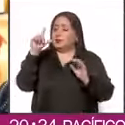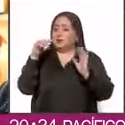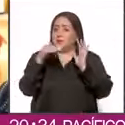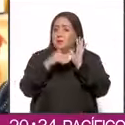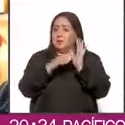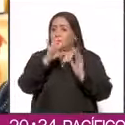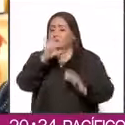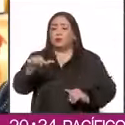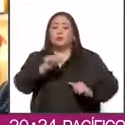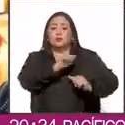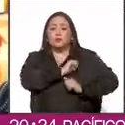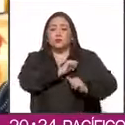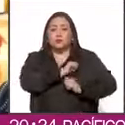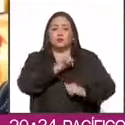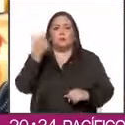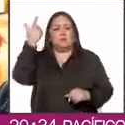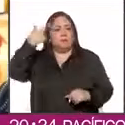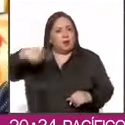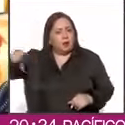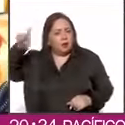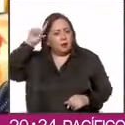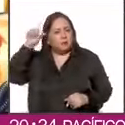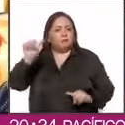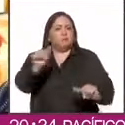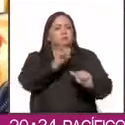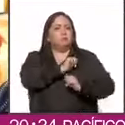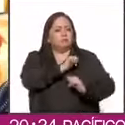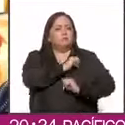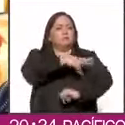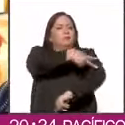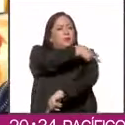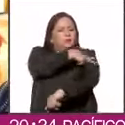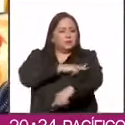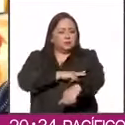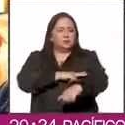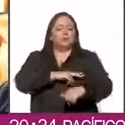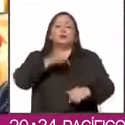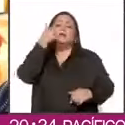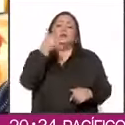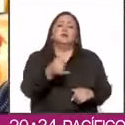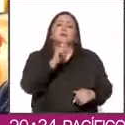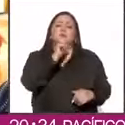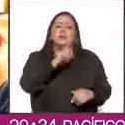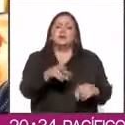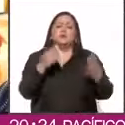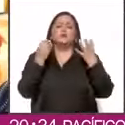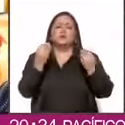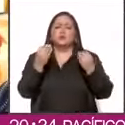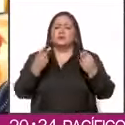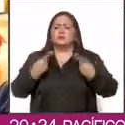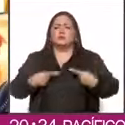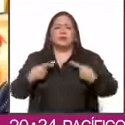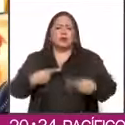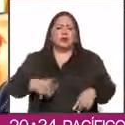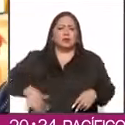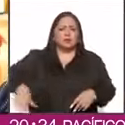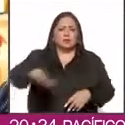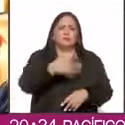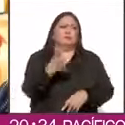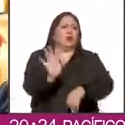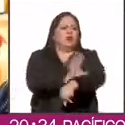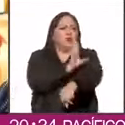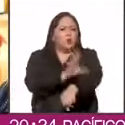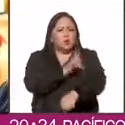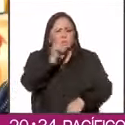17.500 soldados, marinos y guardias nacionales y miles de civiles,